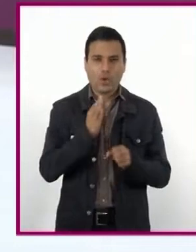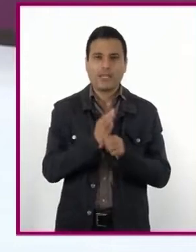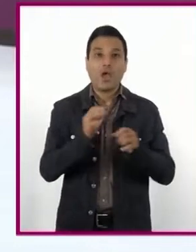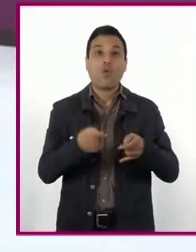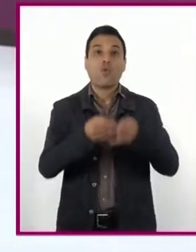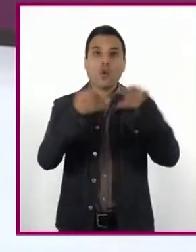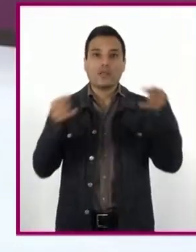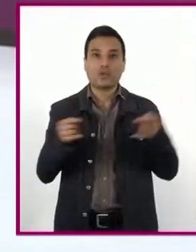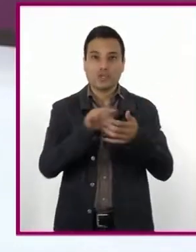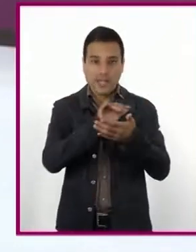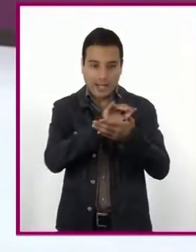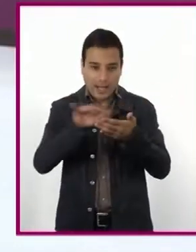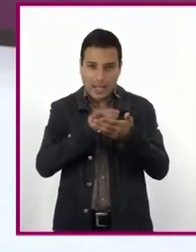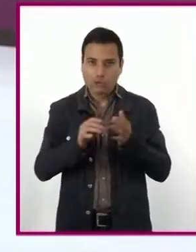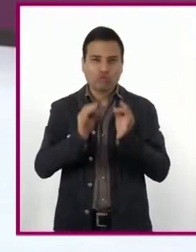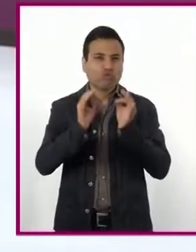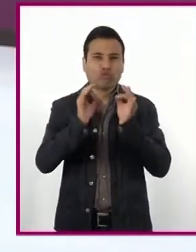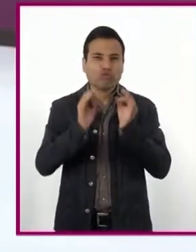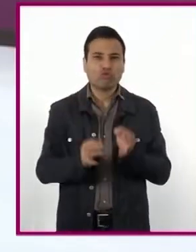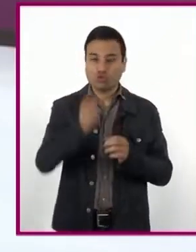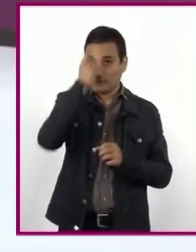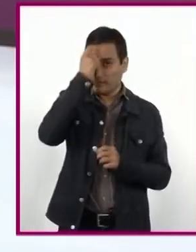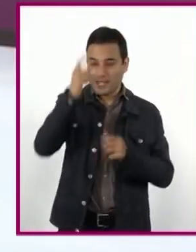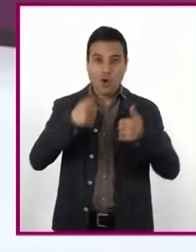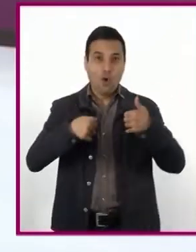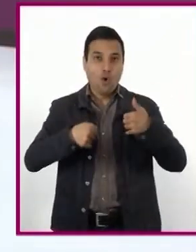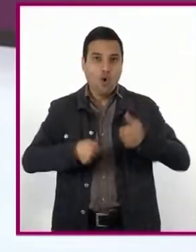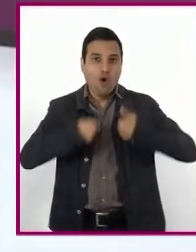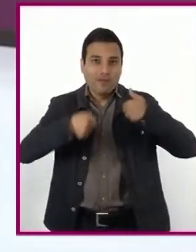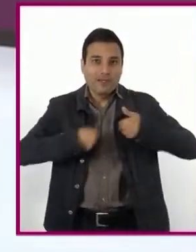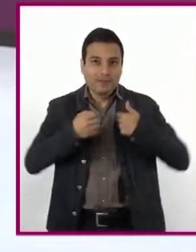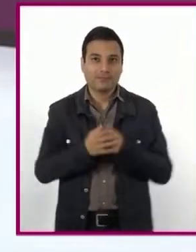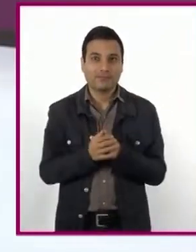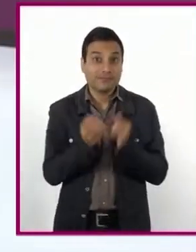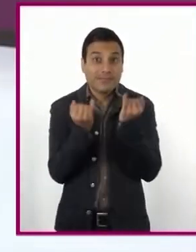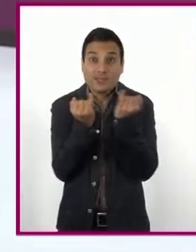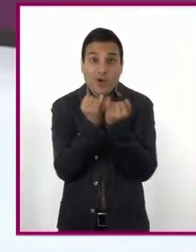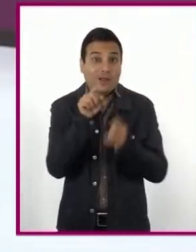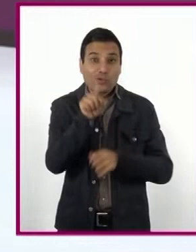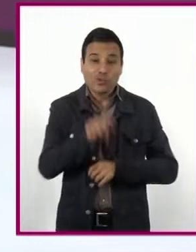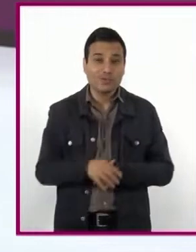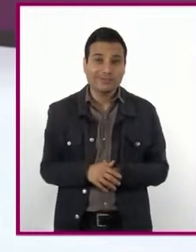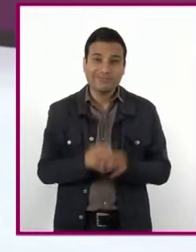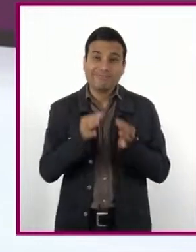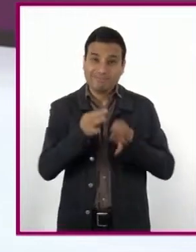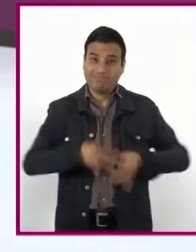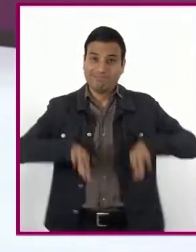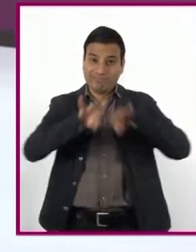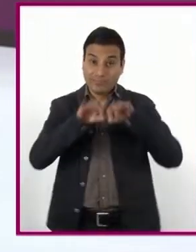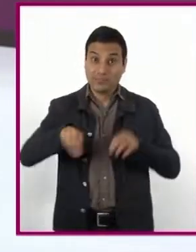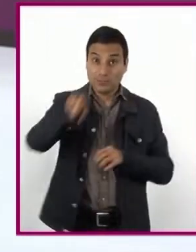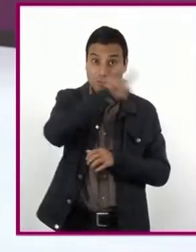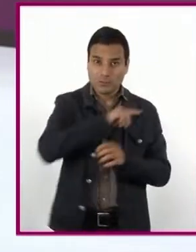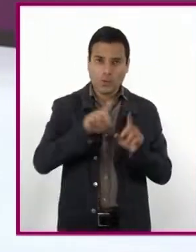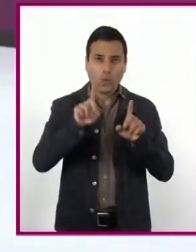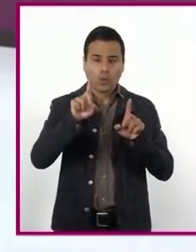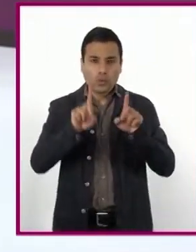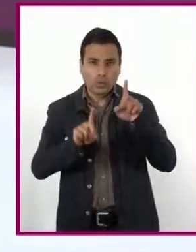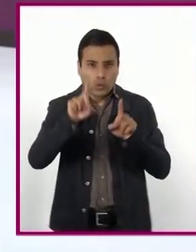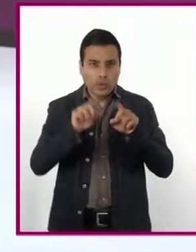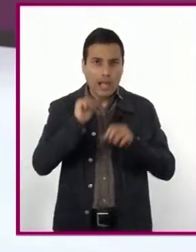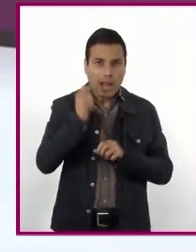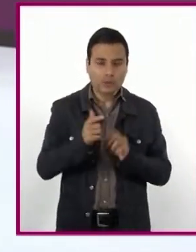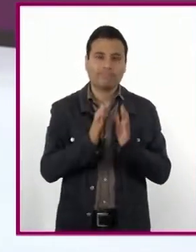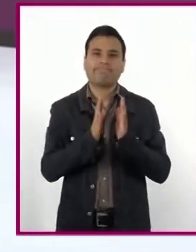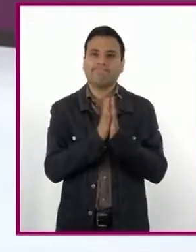cuentos que fueron escritos por adolescentes como ustedes. Y es importante que si tienen alguna duda, la escriban en